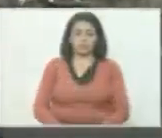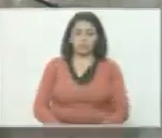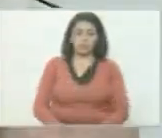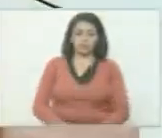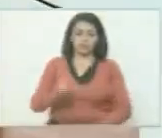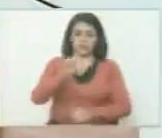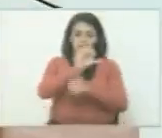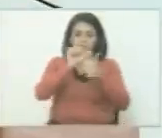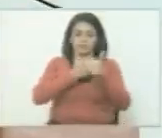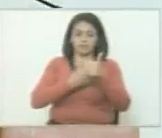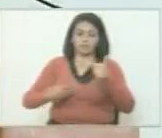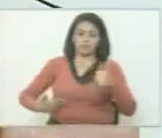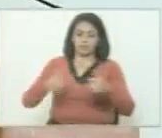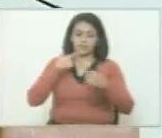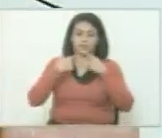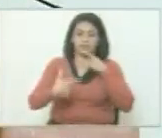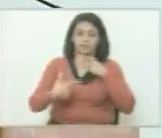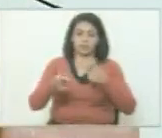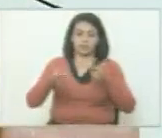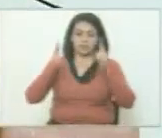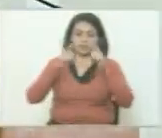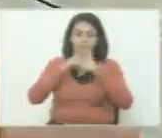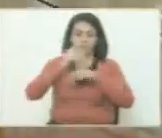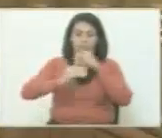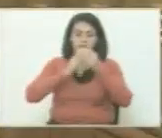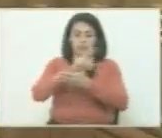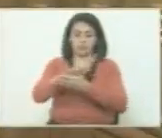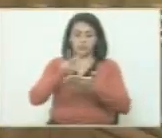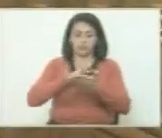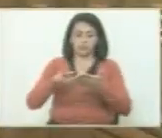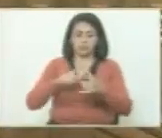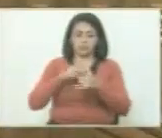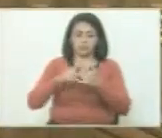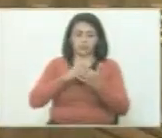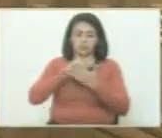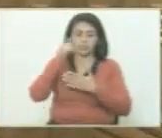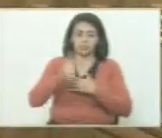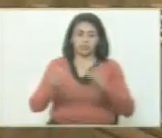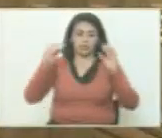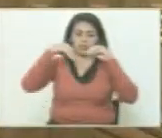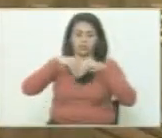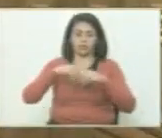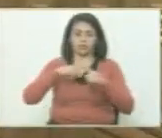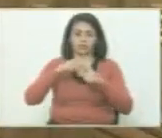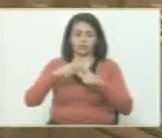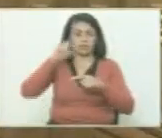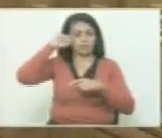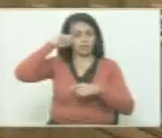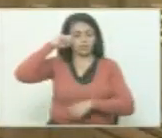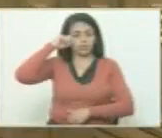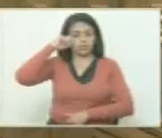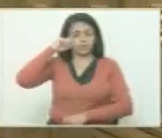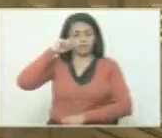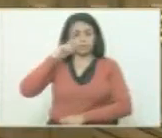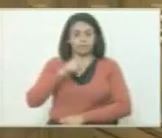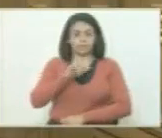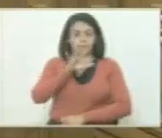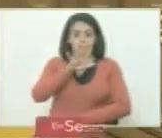Primera vicepresidenta, me permito hacer lectura del proyecto de acuerdo en conmemoración a